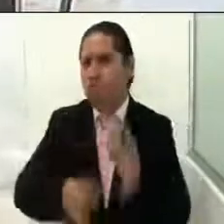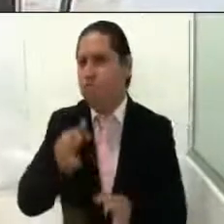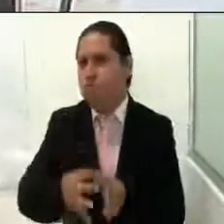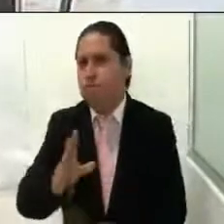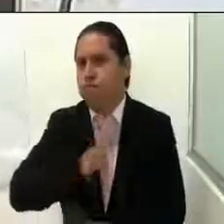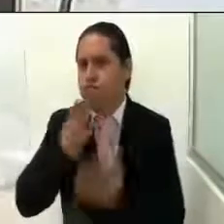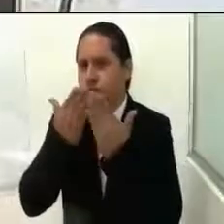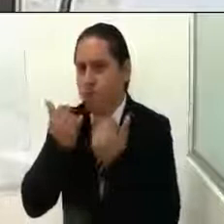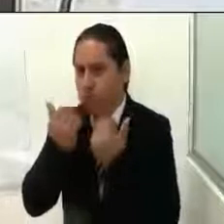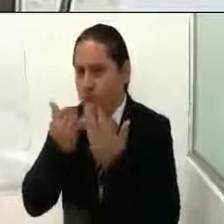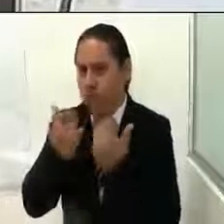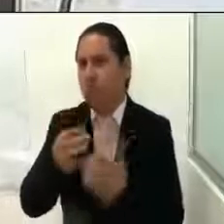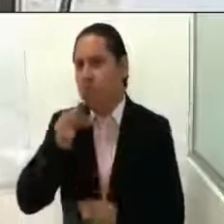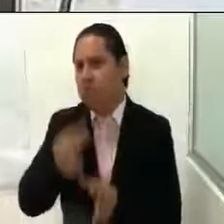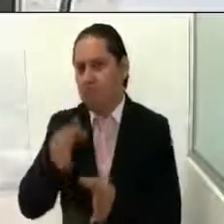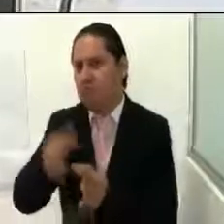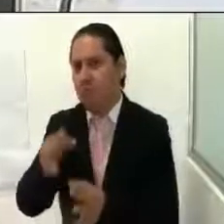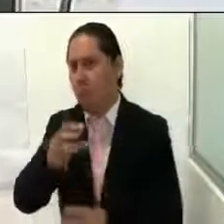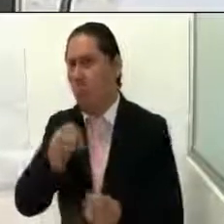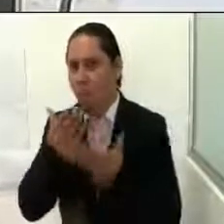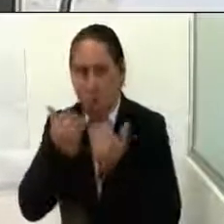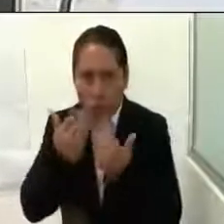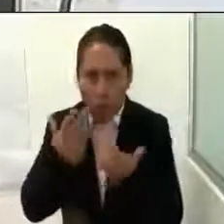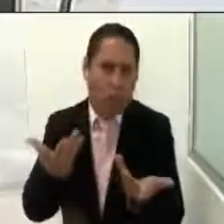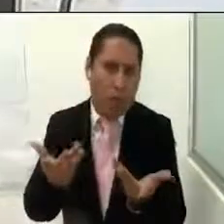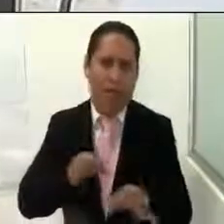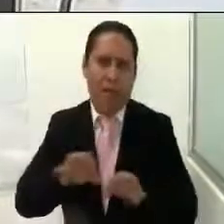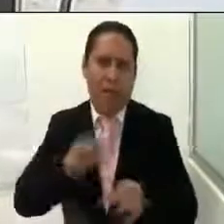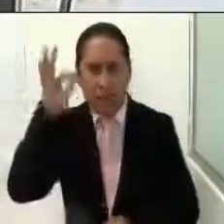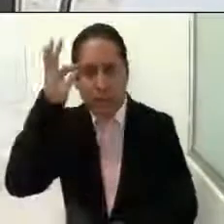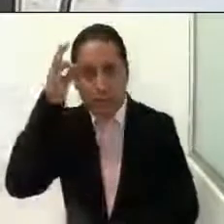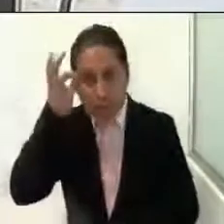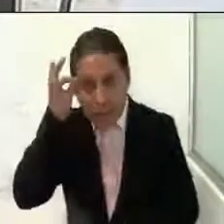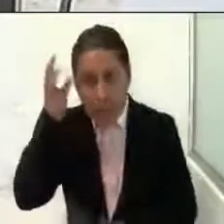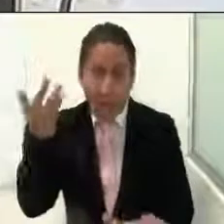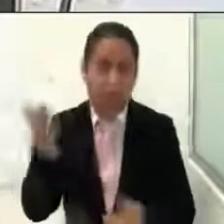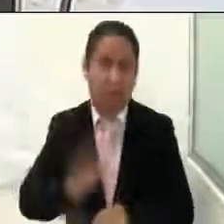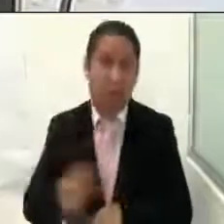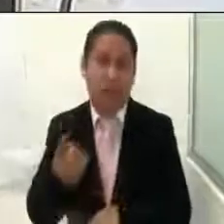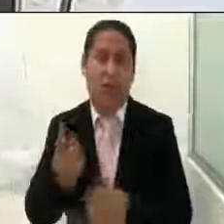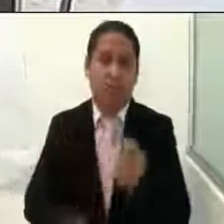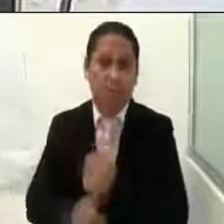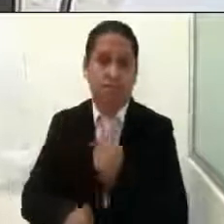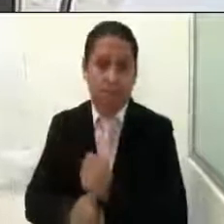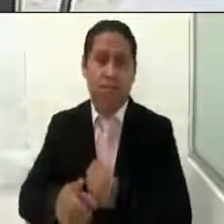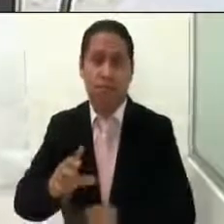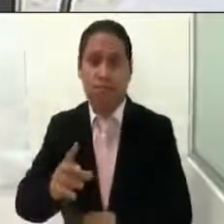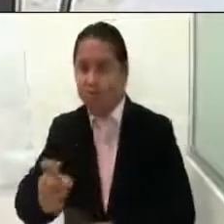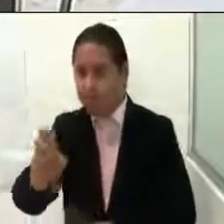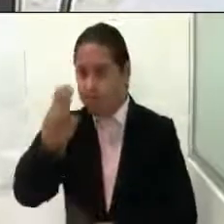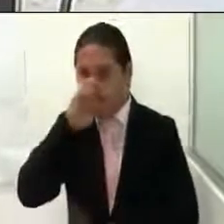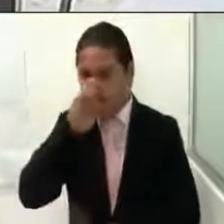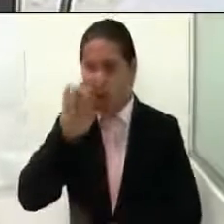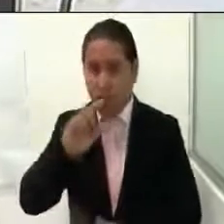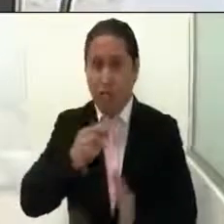con su labor que es servir a la gente motivo por el cual se ha aplicado la norma que regula el